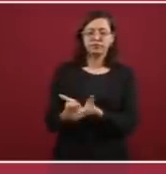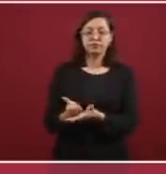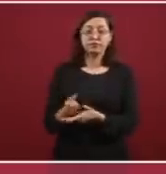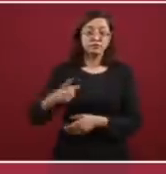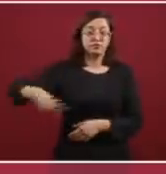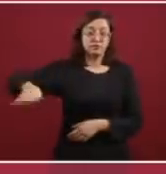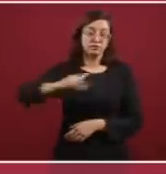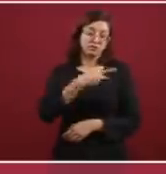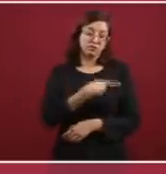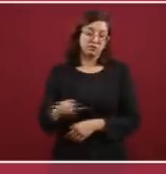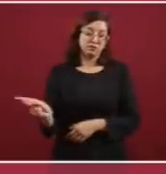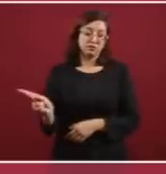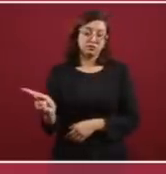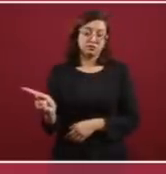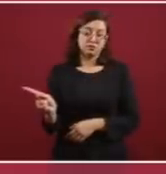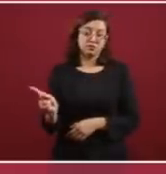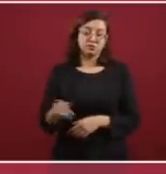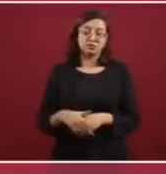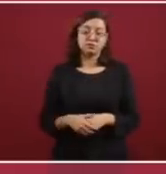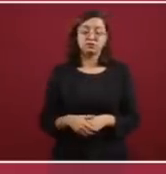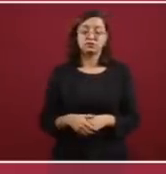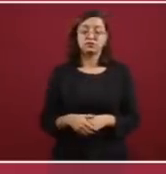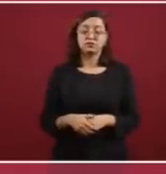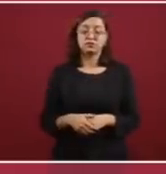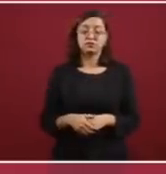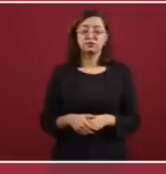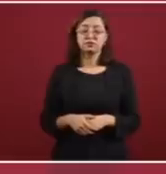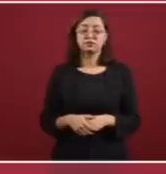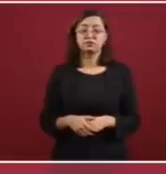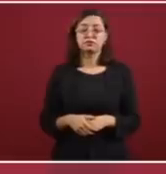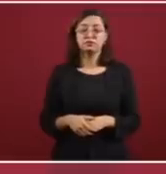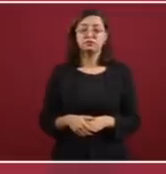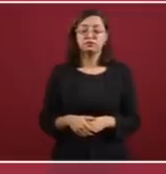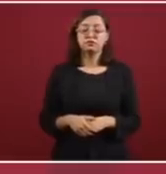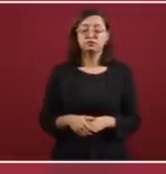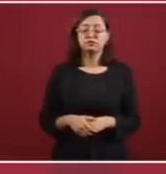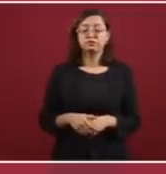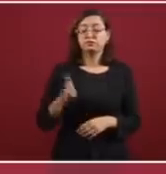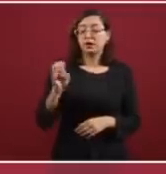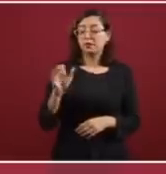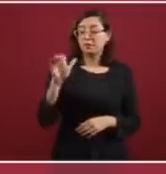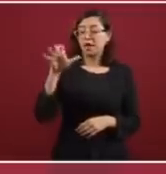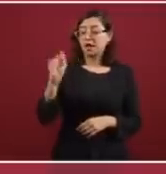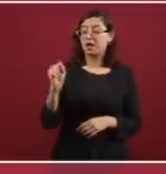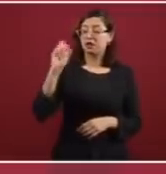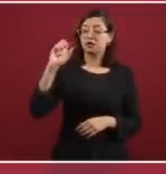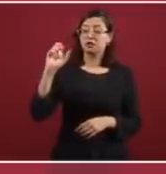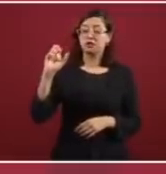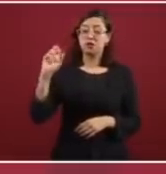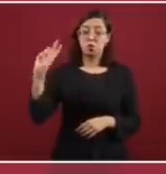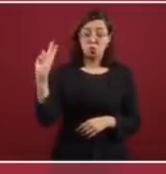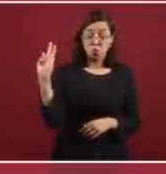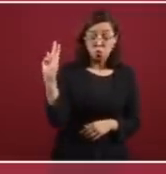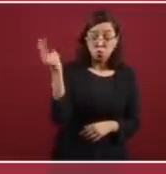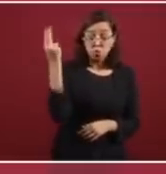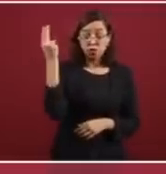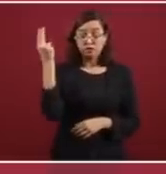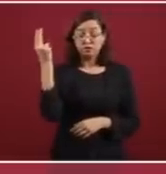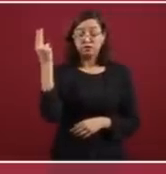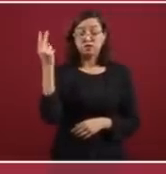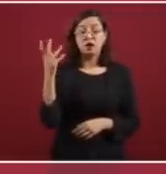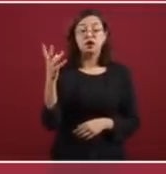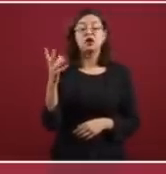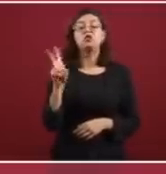pobres. Las becas para el nivel superior, nivel universitario, son